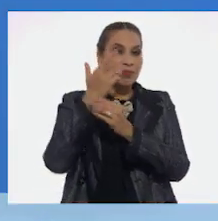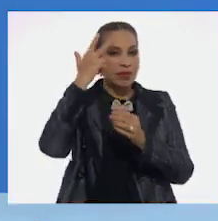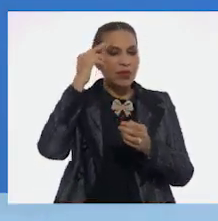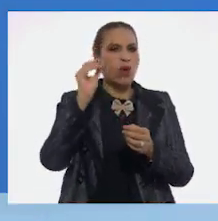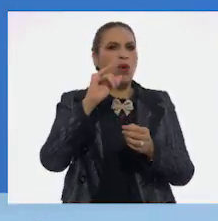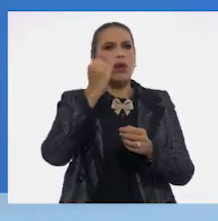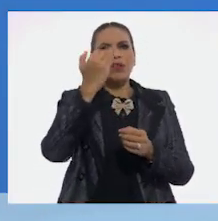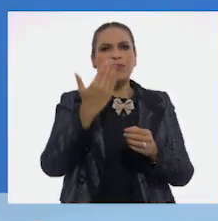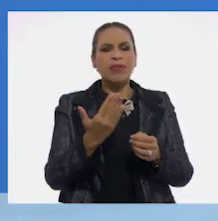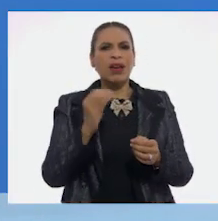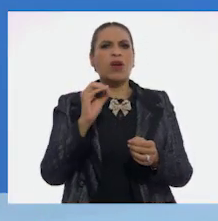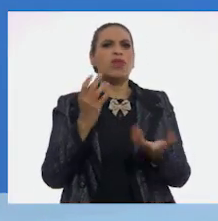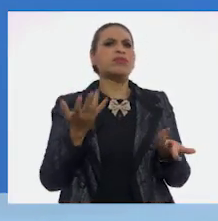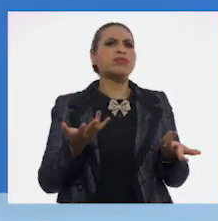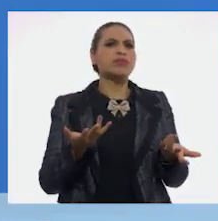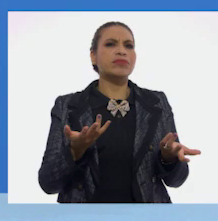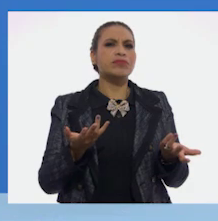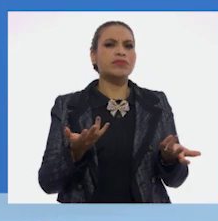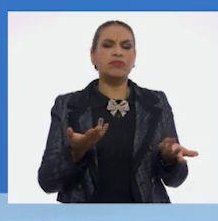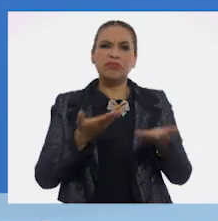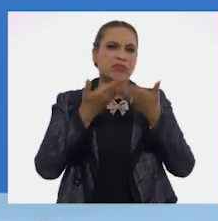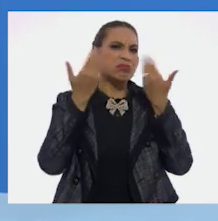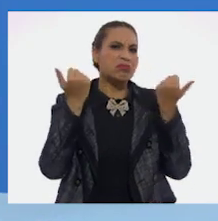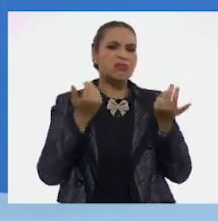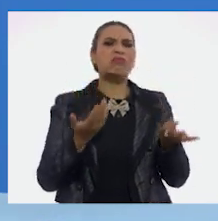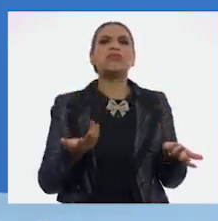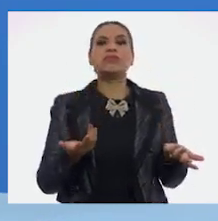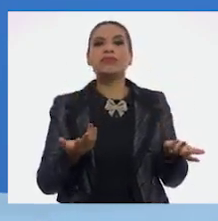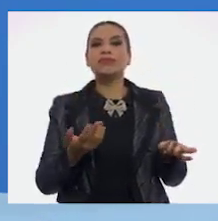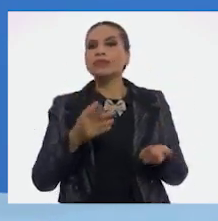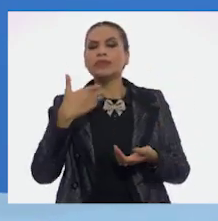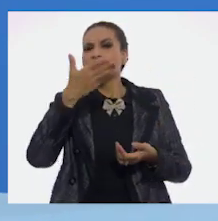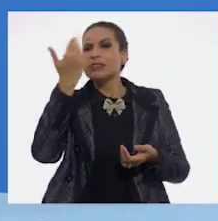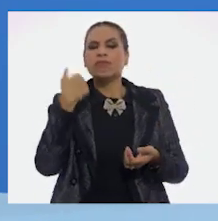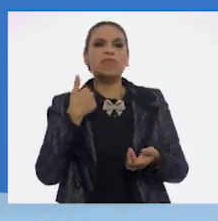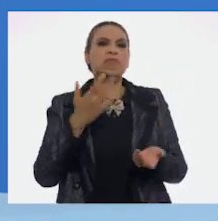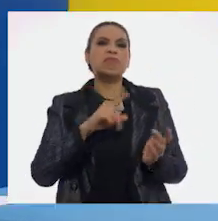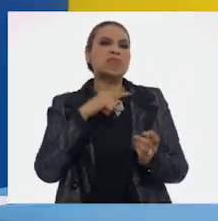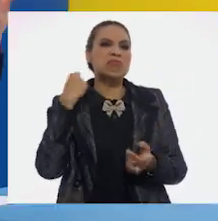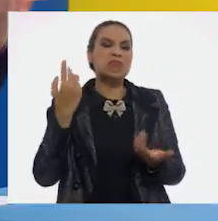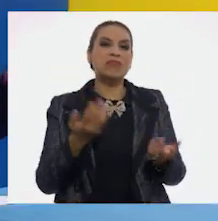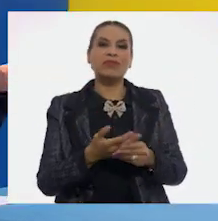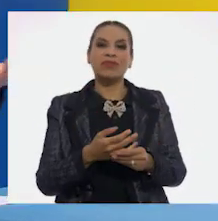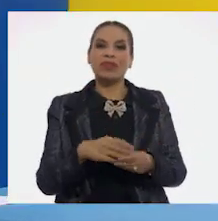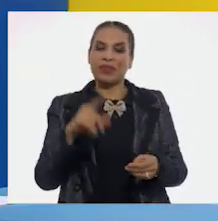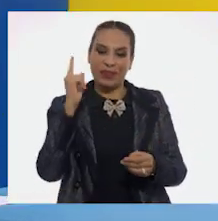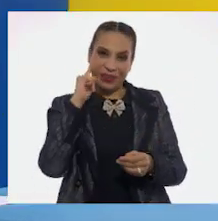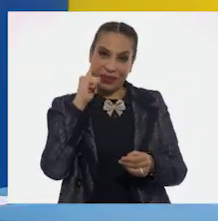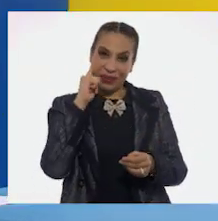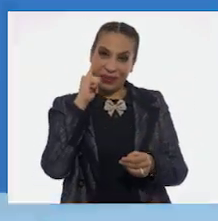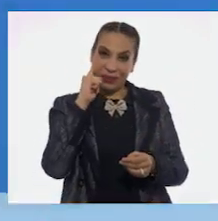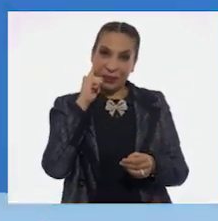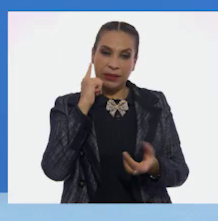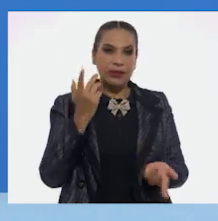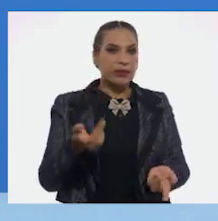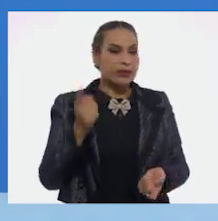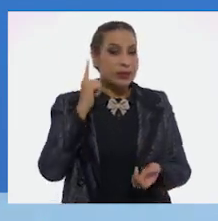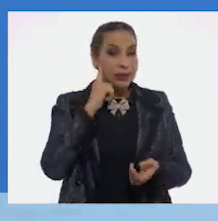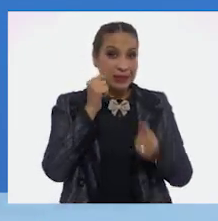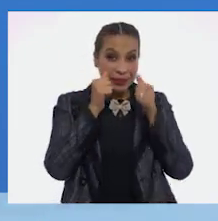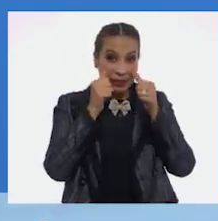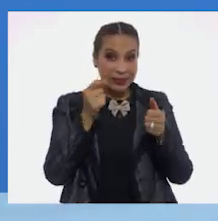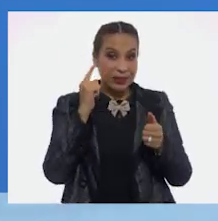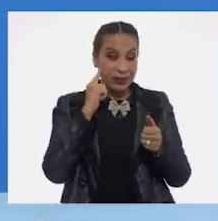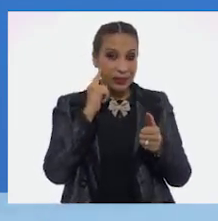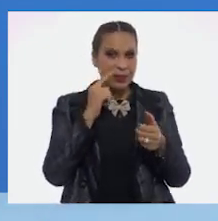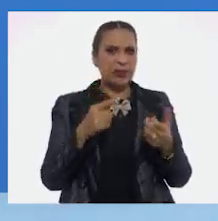imágenes, entonces no sé qué va a ser, maestra, me doy. ¡Lo escucharemos! ¿Qué?